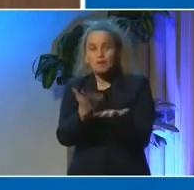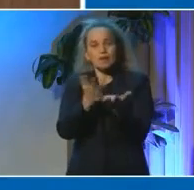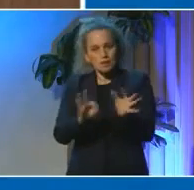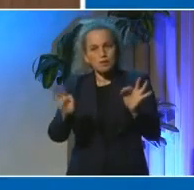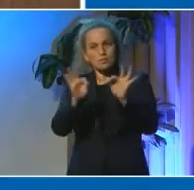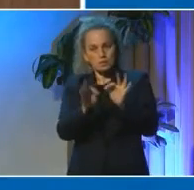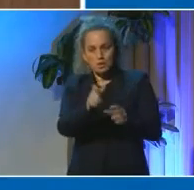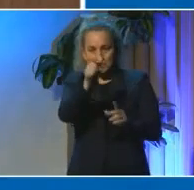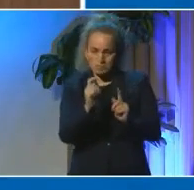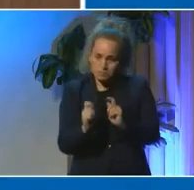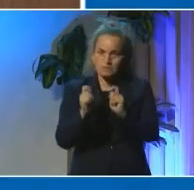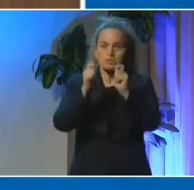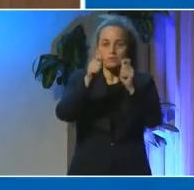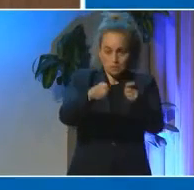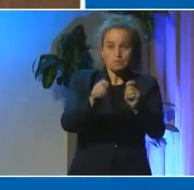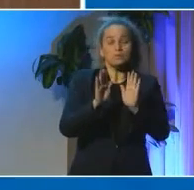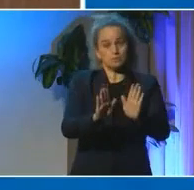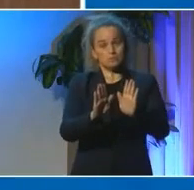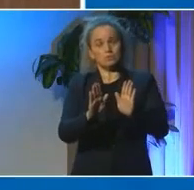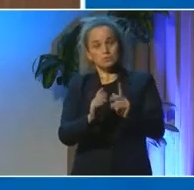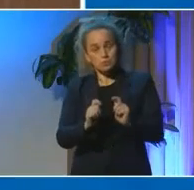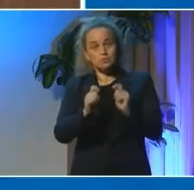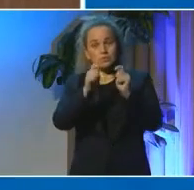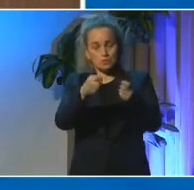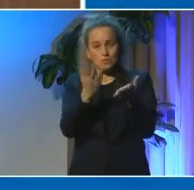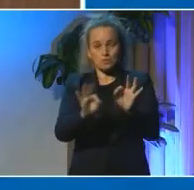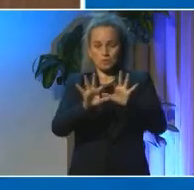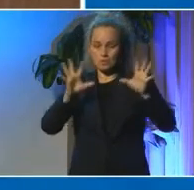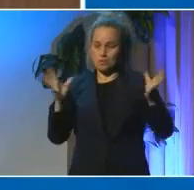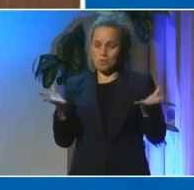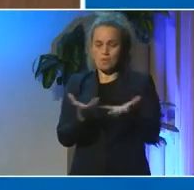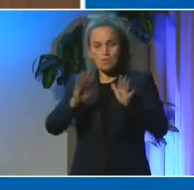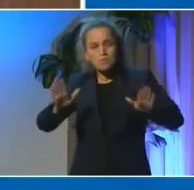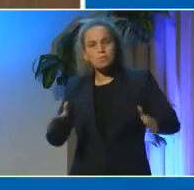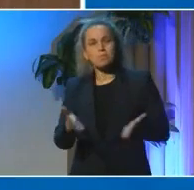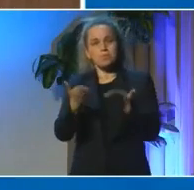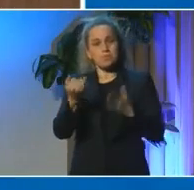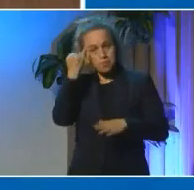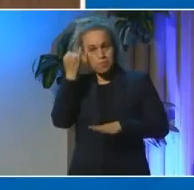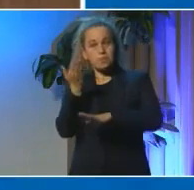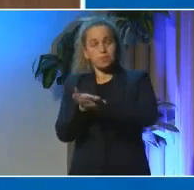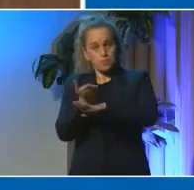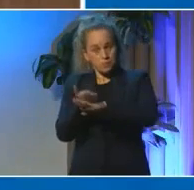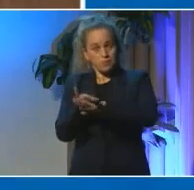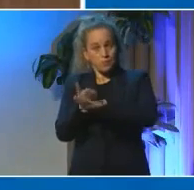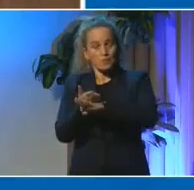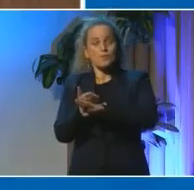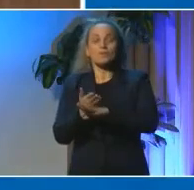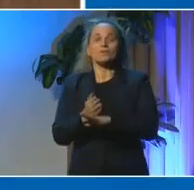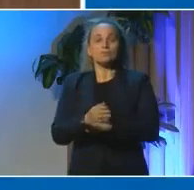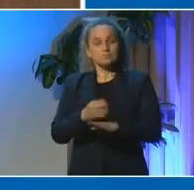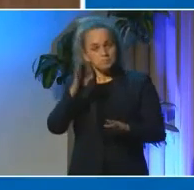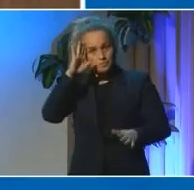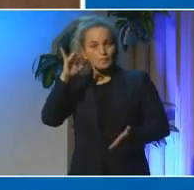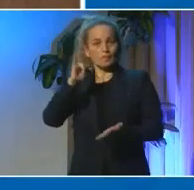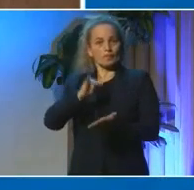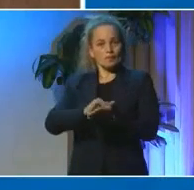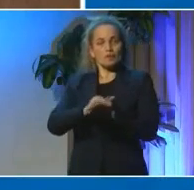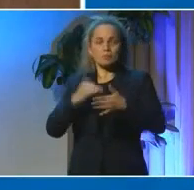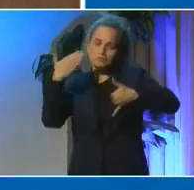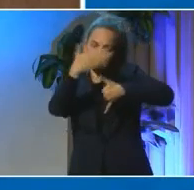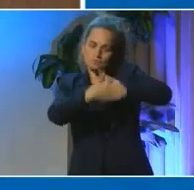un servicio que le apuesta incluso a aportar al planeta y a todas esas iniciativas porque también es una manera en la que apostamos y creemos por el